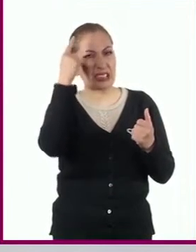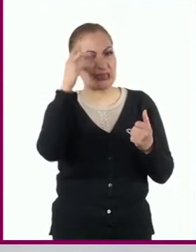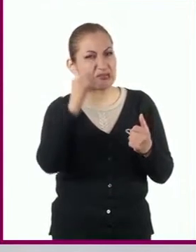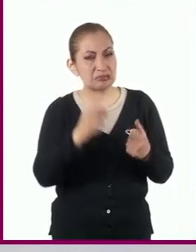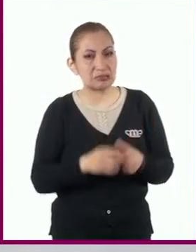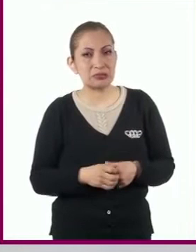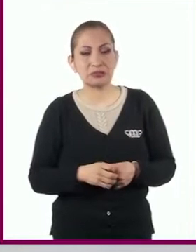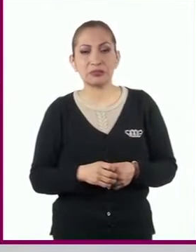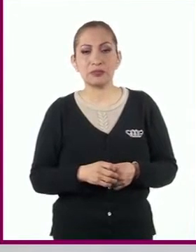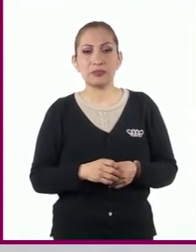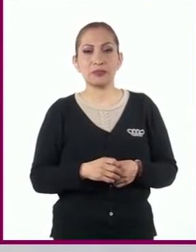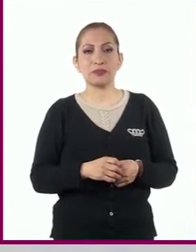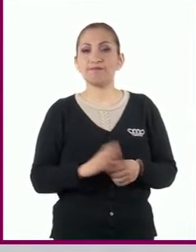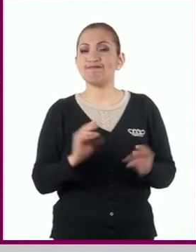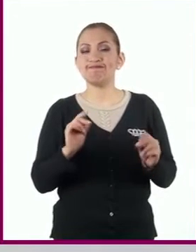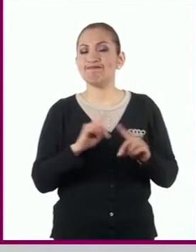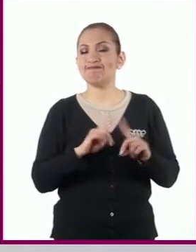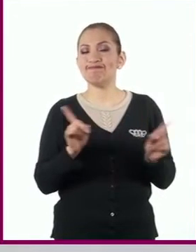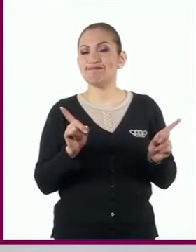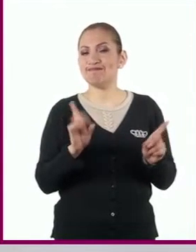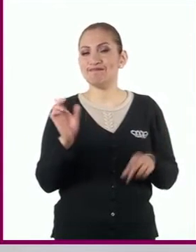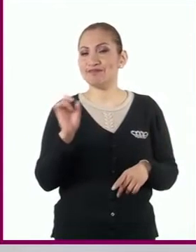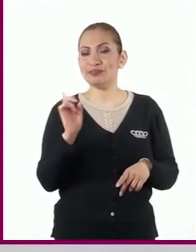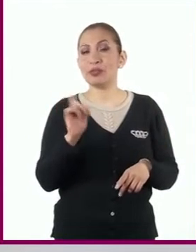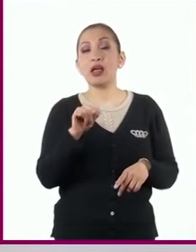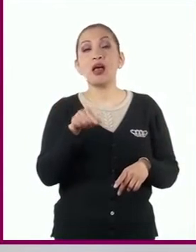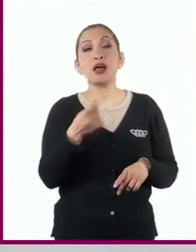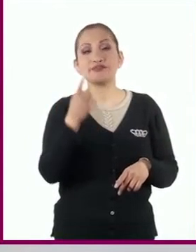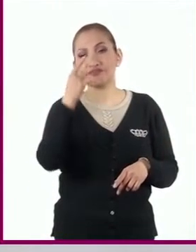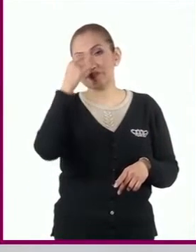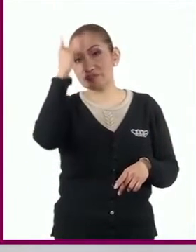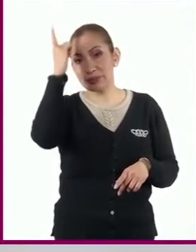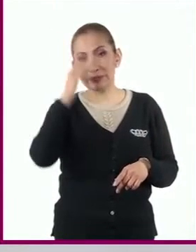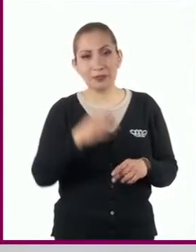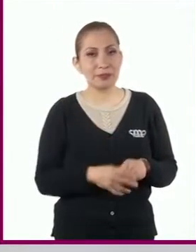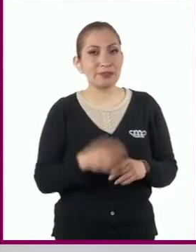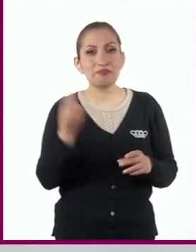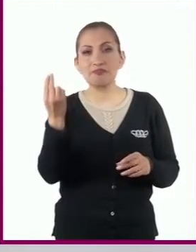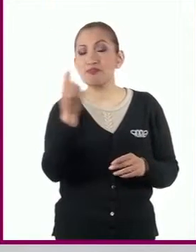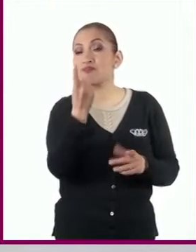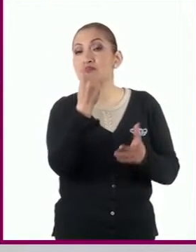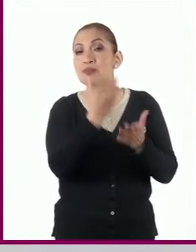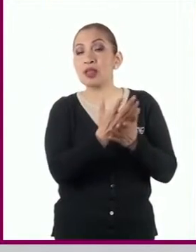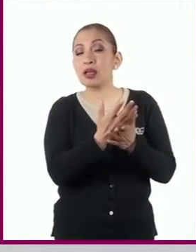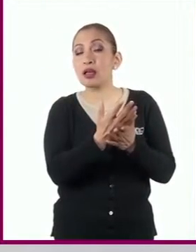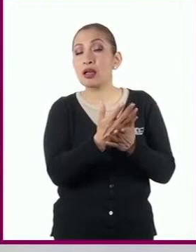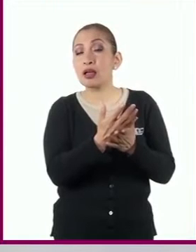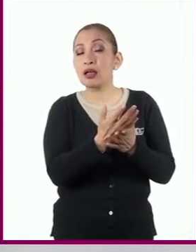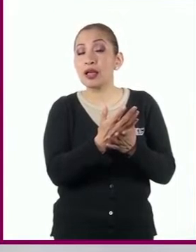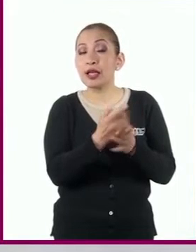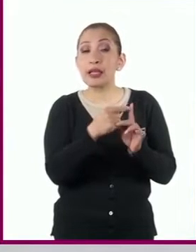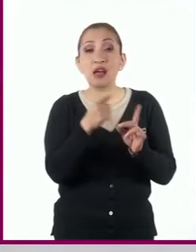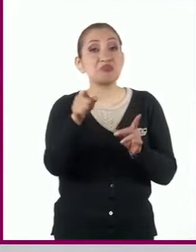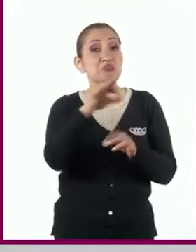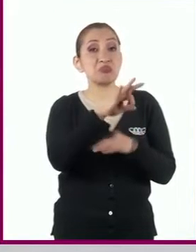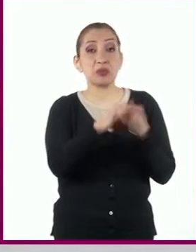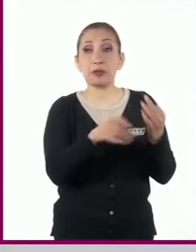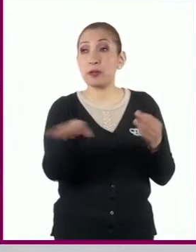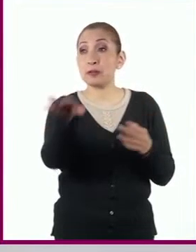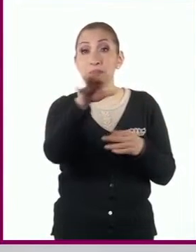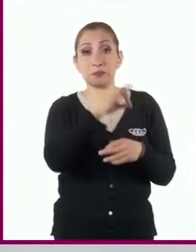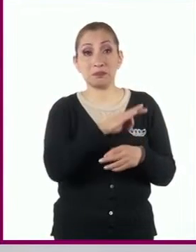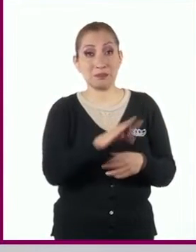fácilmente. Al contrario, es muy fácil. Se necesita algo que está al alcance